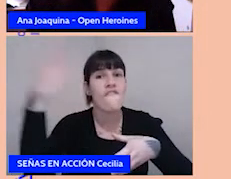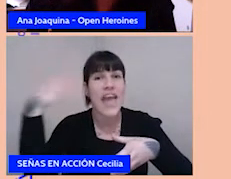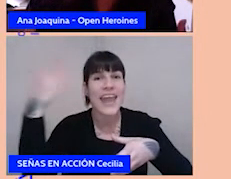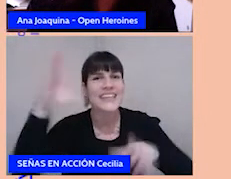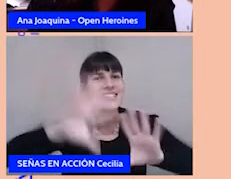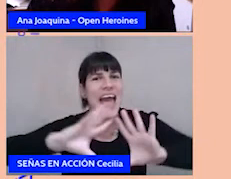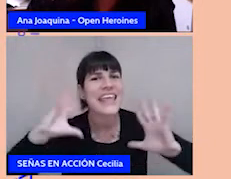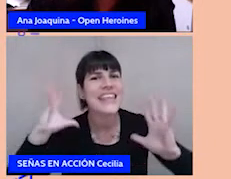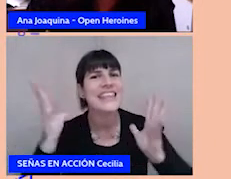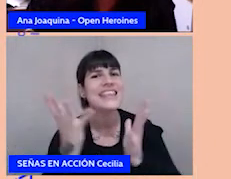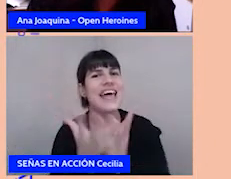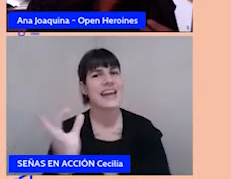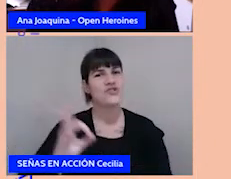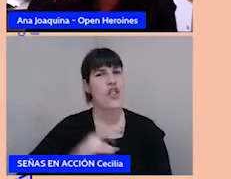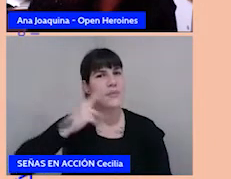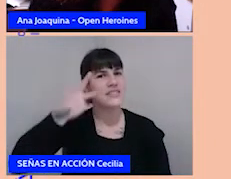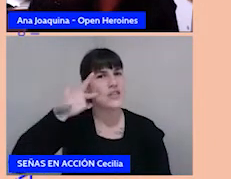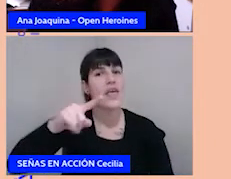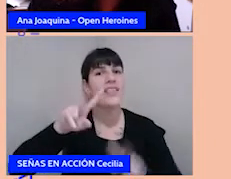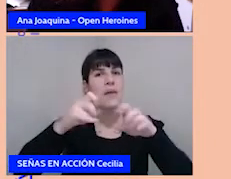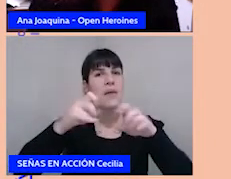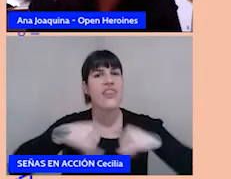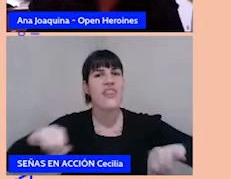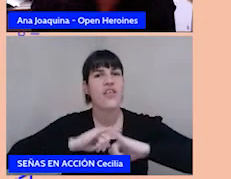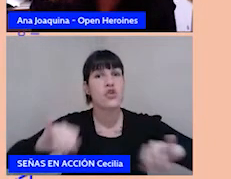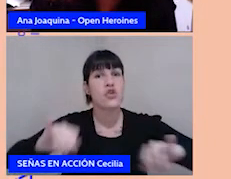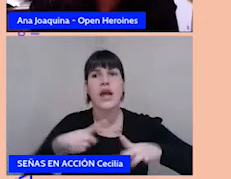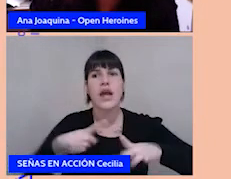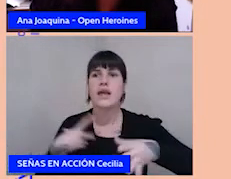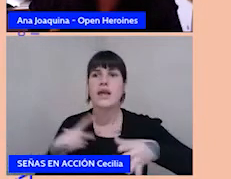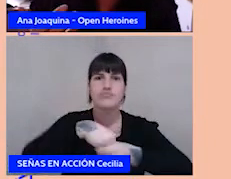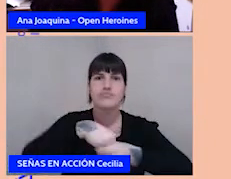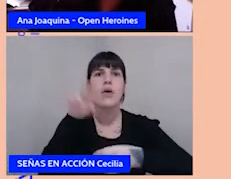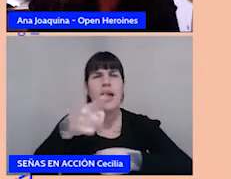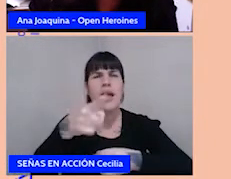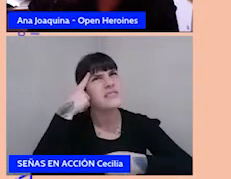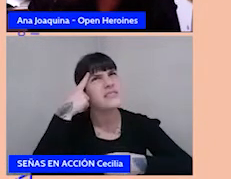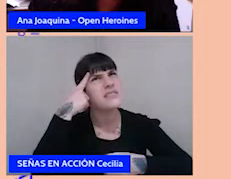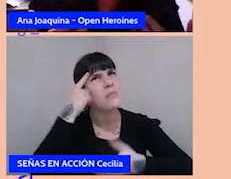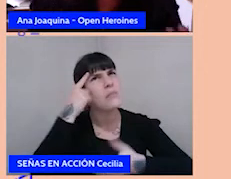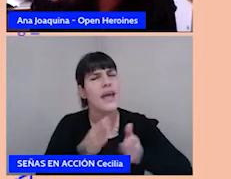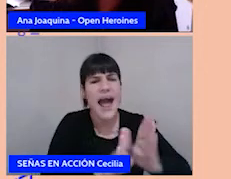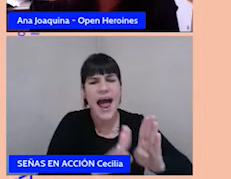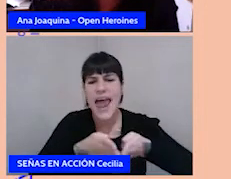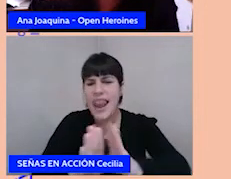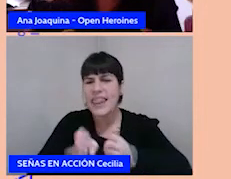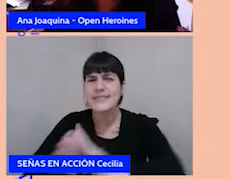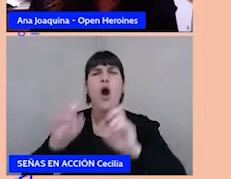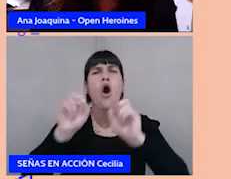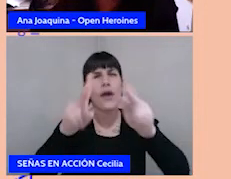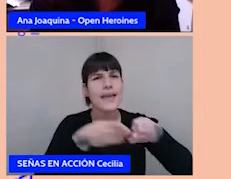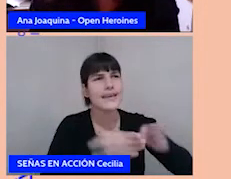como a pensar en cómo encontrar nuevos canales de comunicación para hacer networking, pero al mismo tiempo para